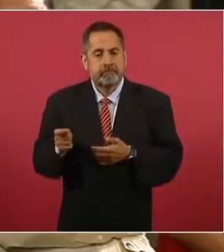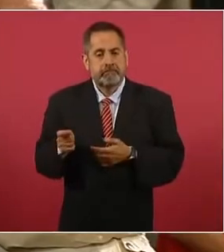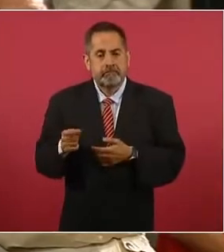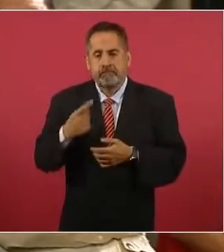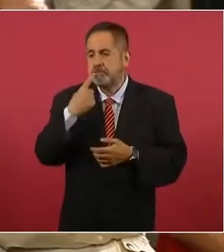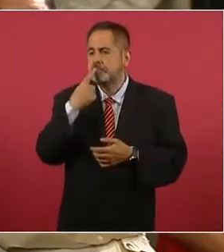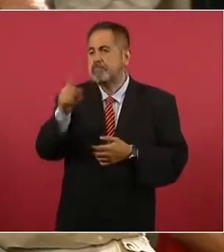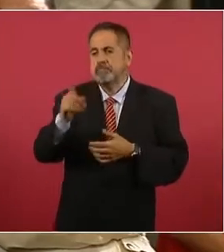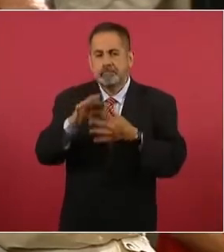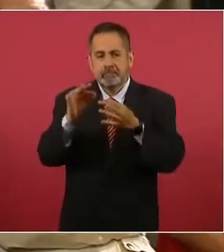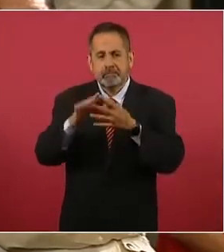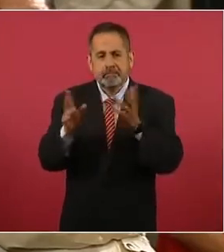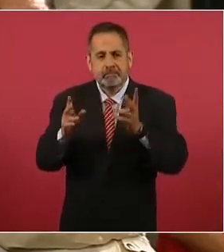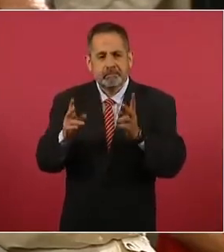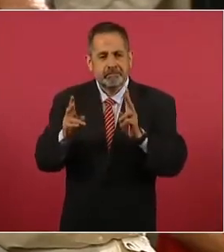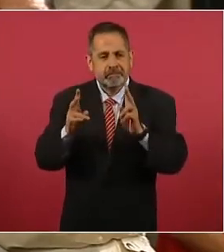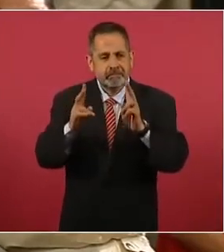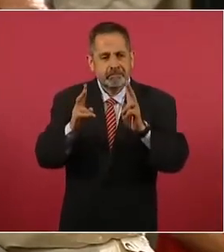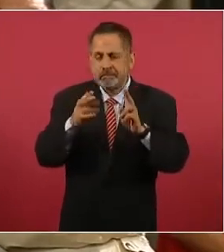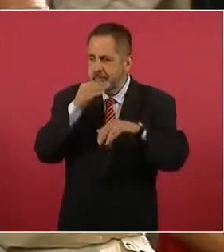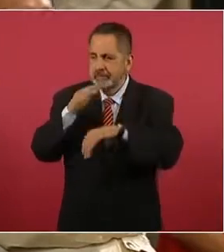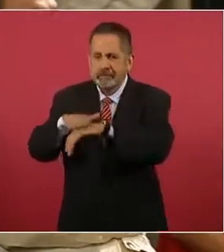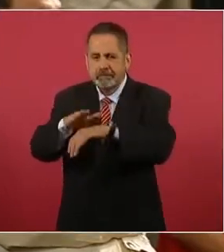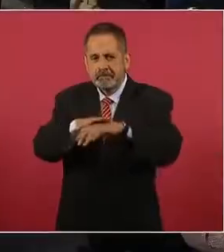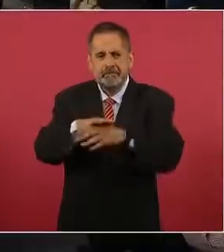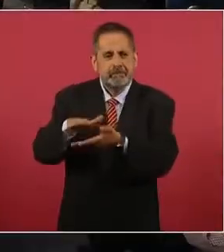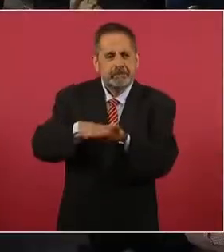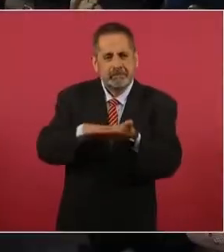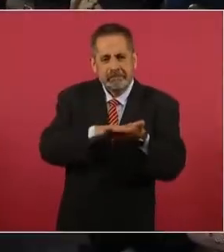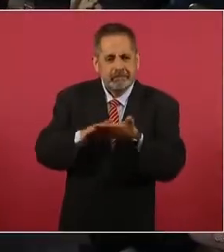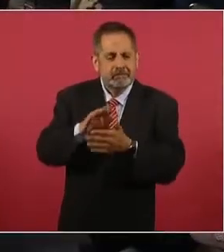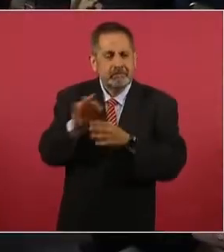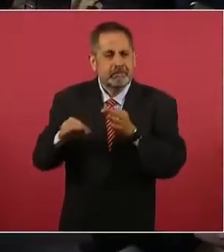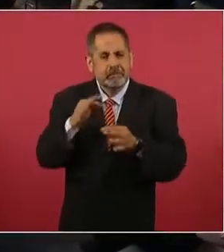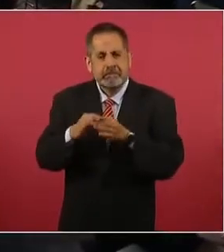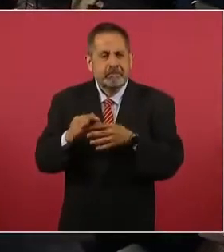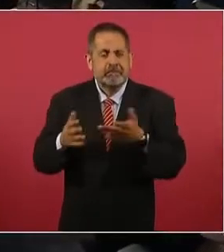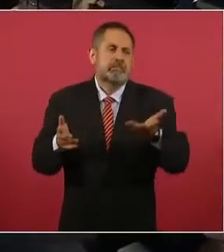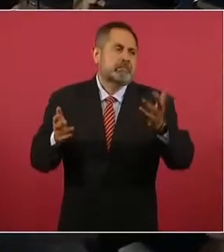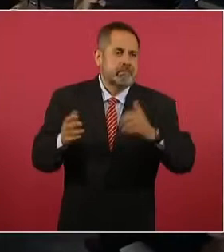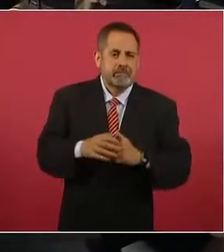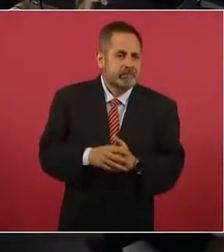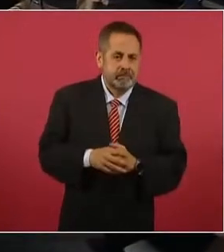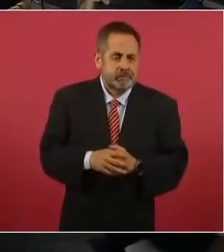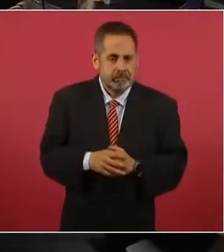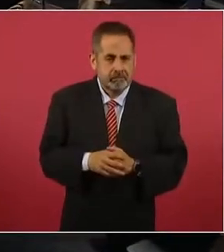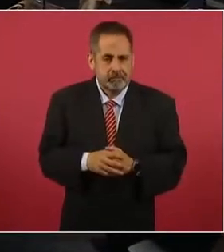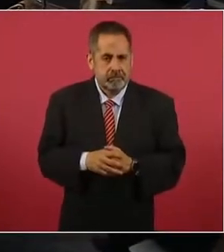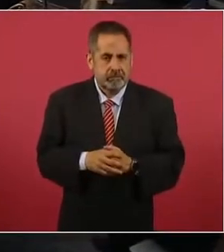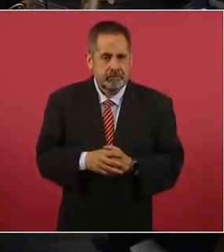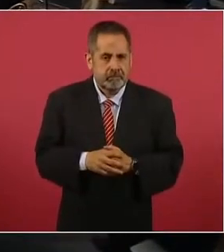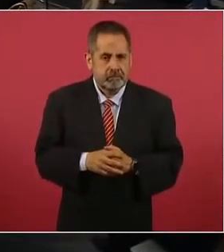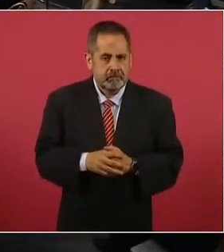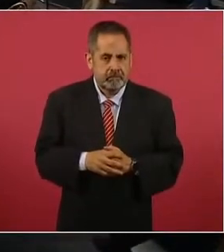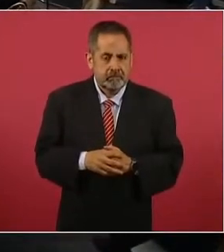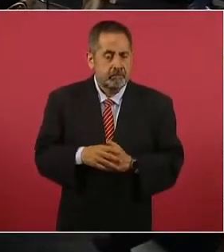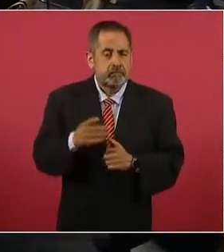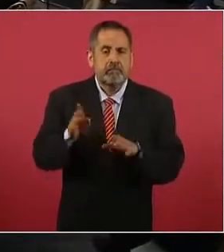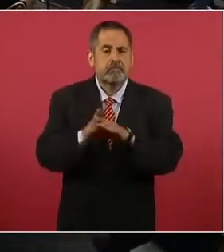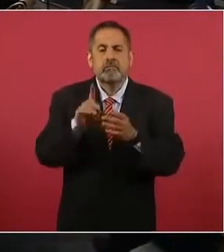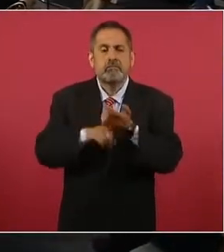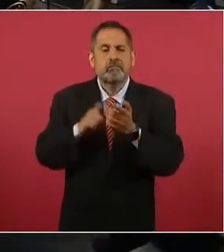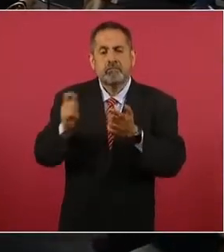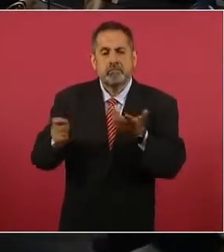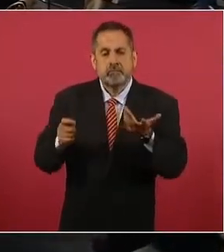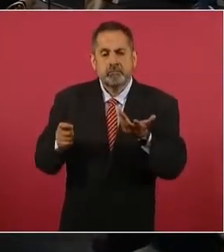denunciar a través de las tiendas de aplicaciones, borran los comentarios. Cuando hacen, lo más que pueden llegar a hacer